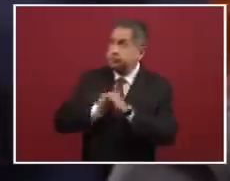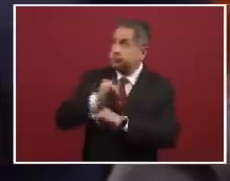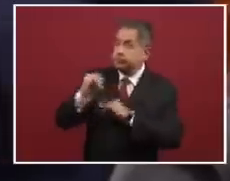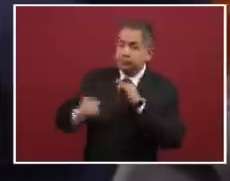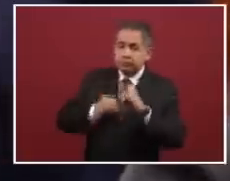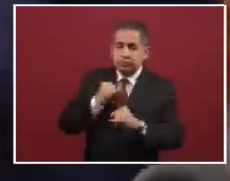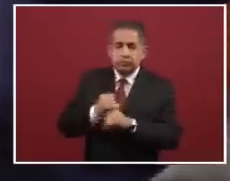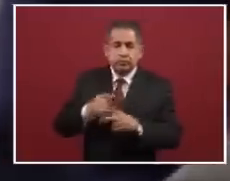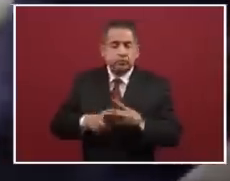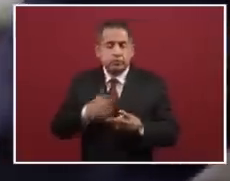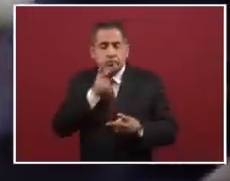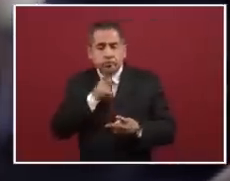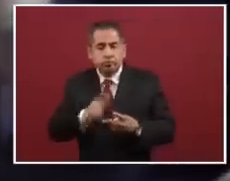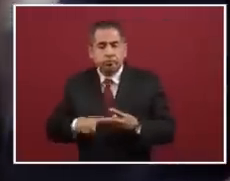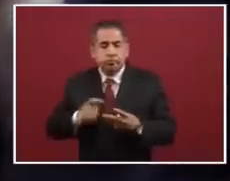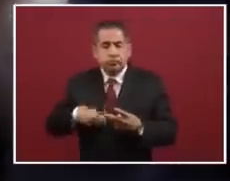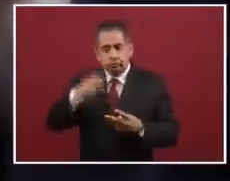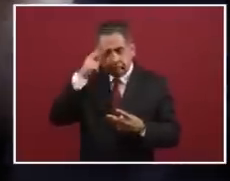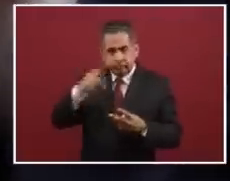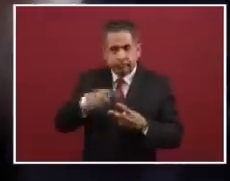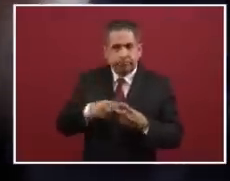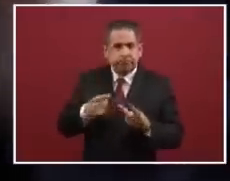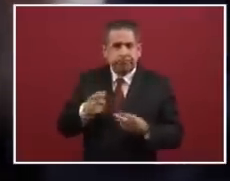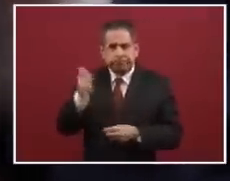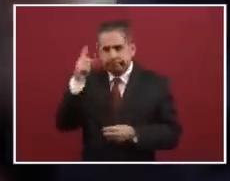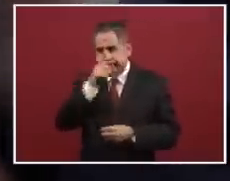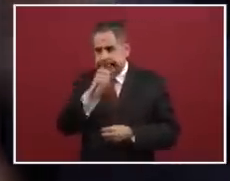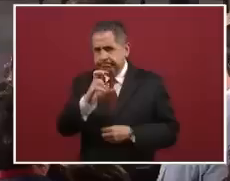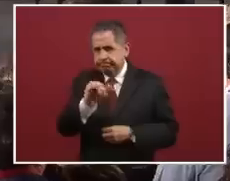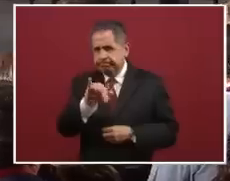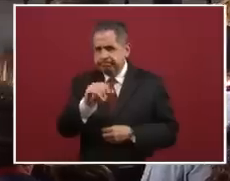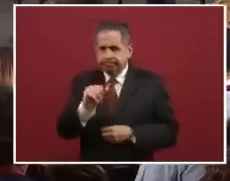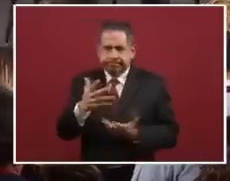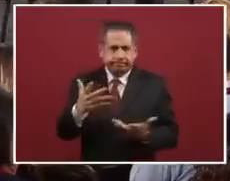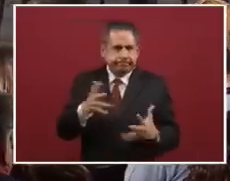mercado petrolero, ni la economía mexicana están pasando por un buen momento.